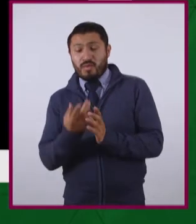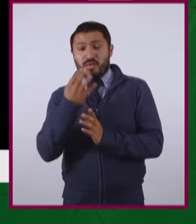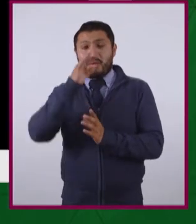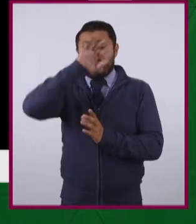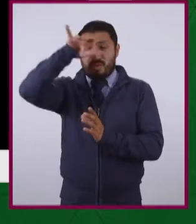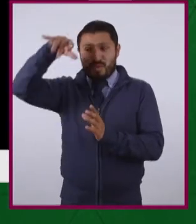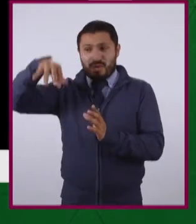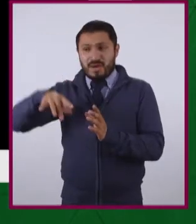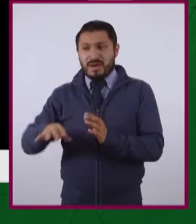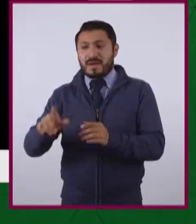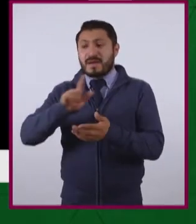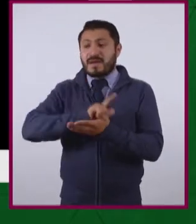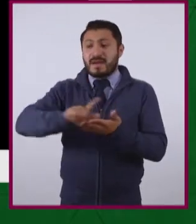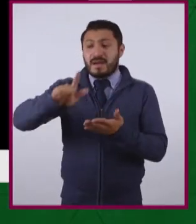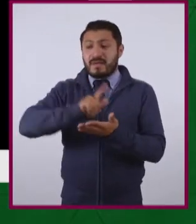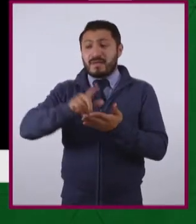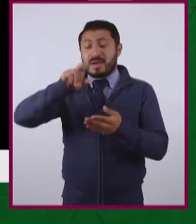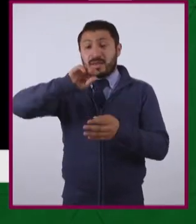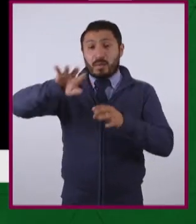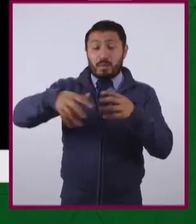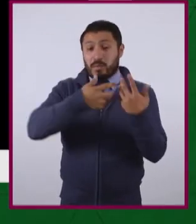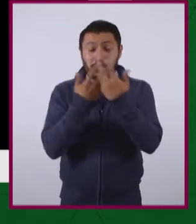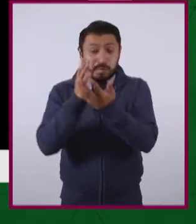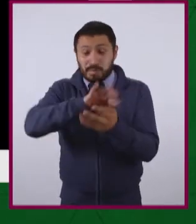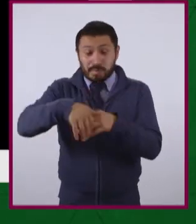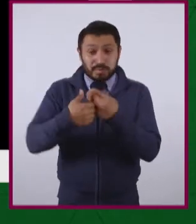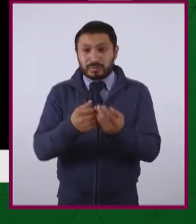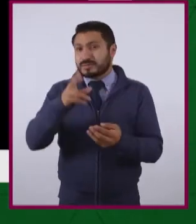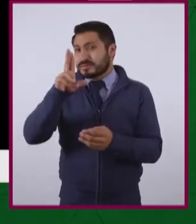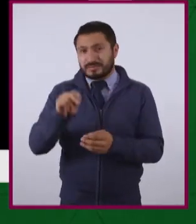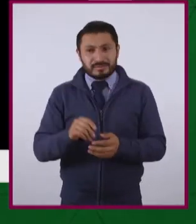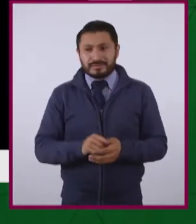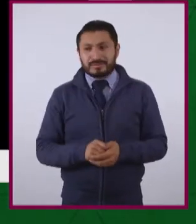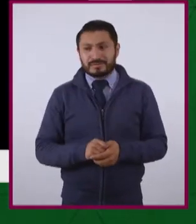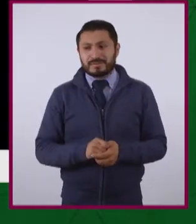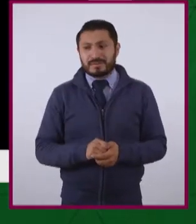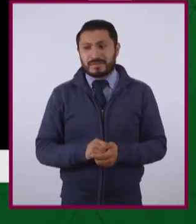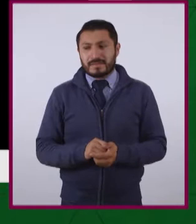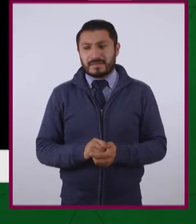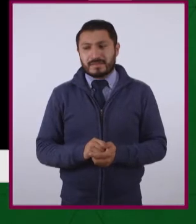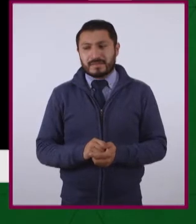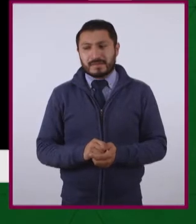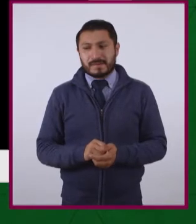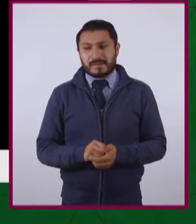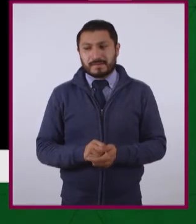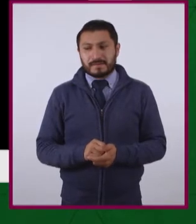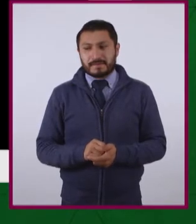manera calmada y sin revolver los sedimentos que se acumulen en el fondo.